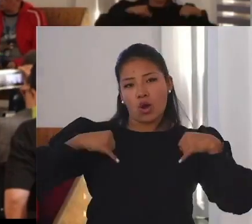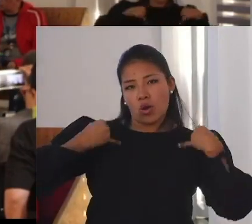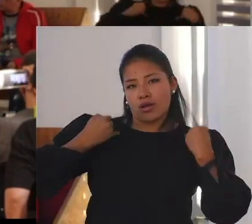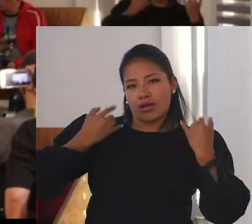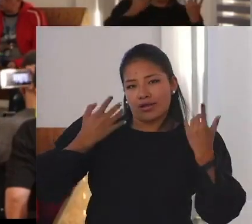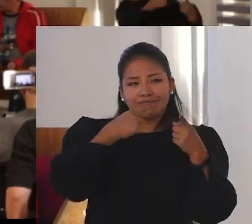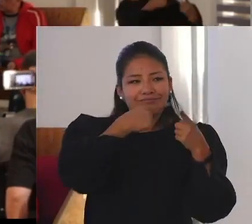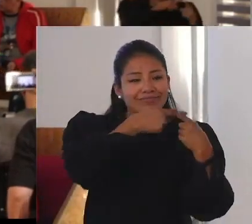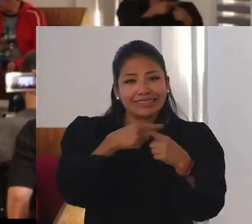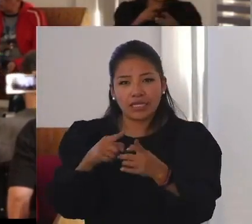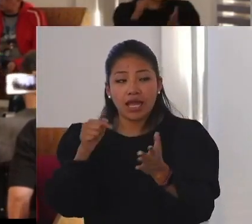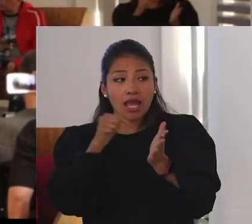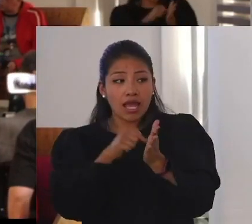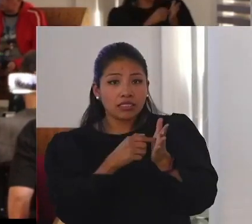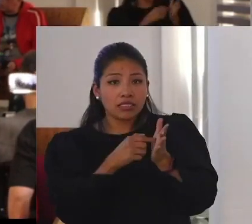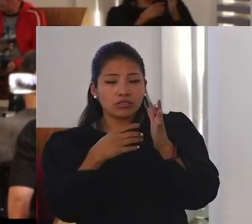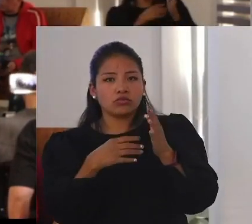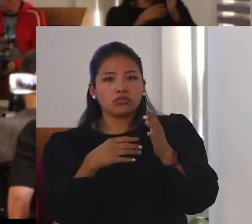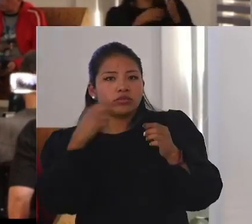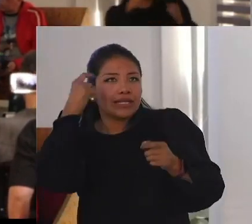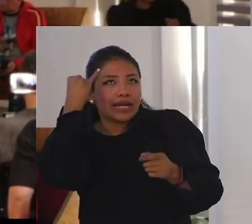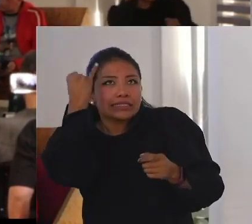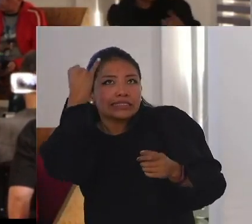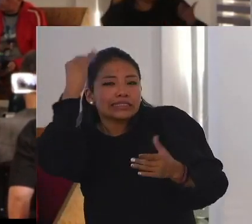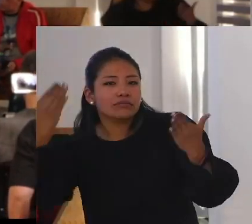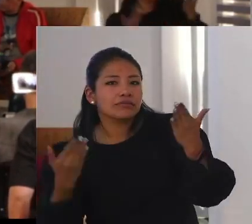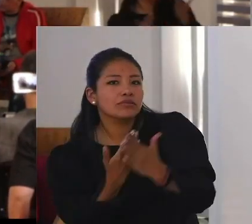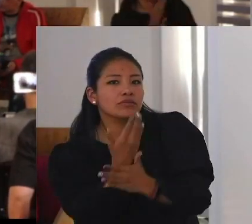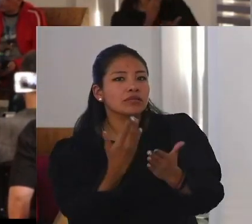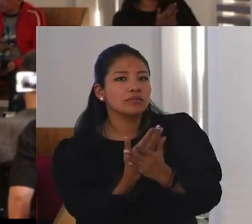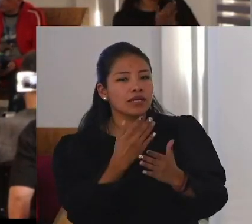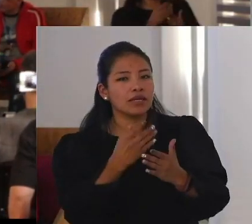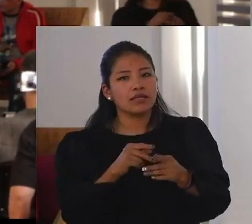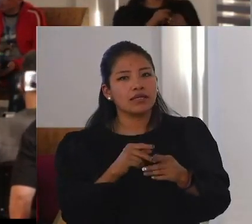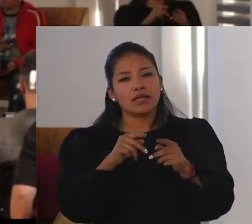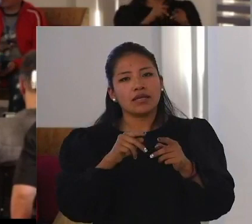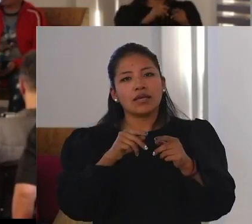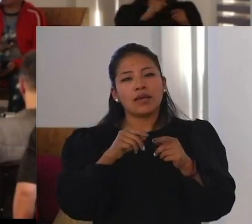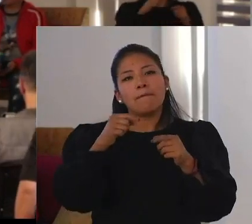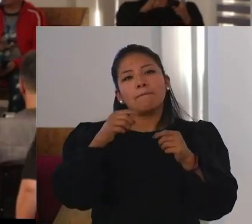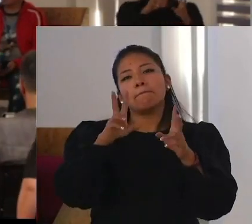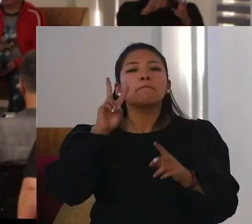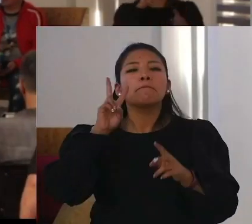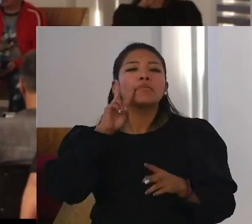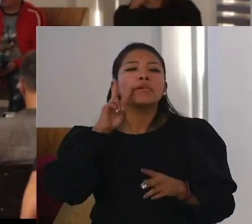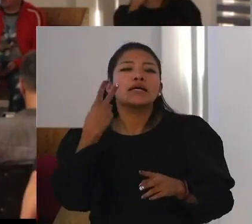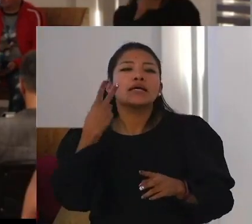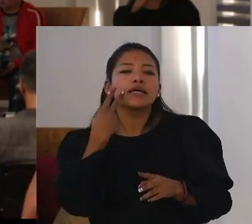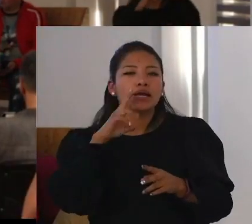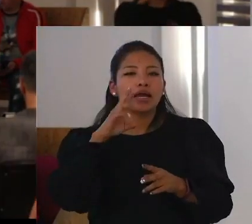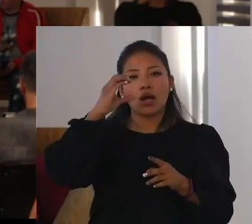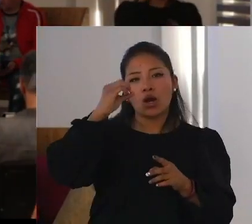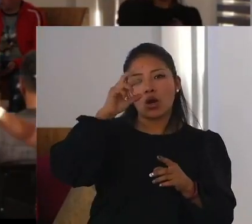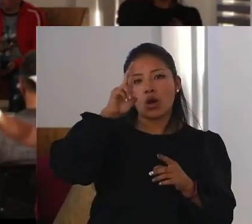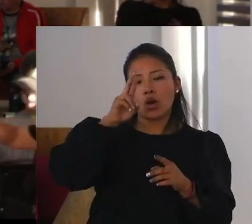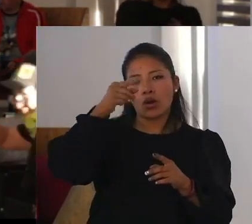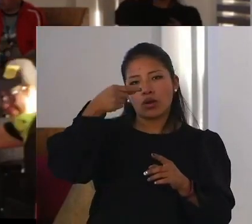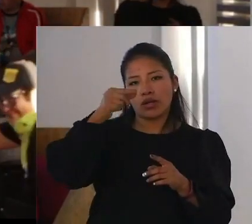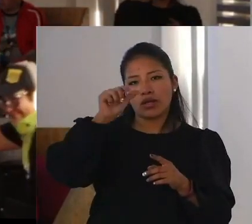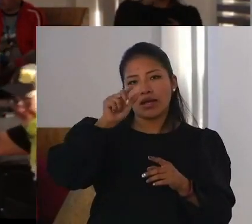productivo de vegetales orgánicos porque resulta que las capacidades potentes